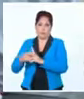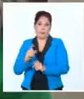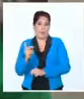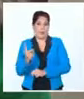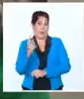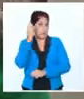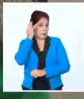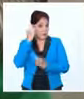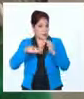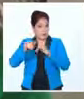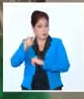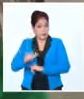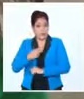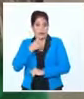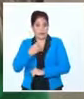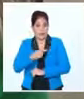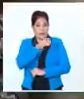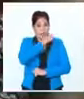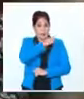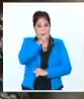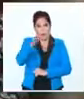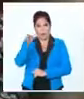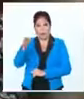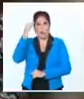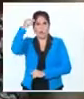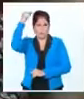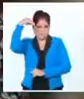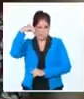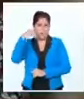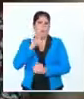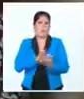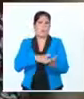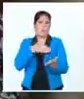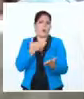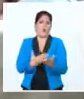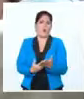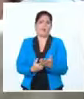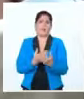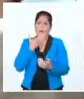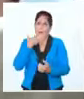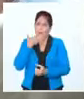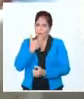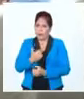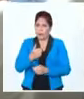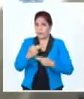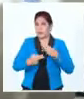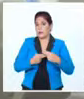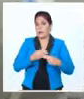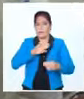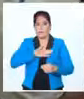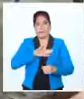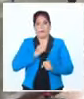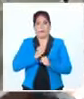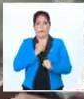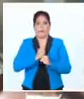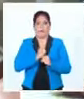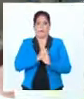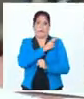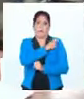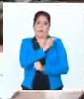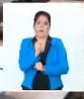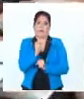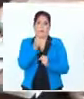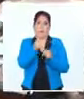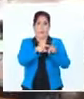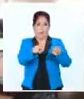expresó que durante el recorrido se pudo identificar un grupo de propuestas muy concretas realizadas por los propios trabajadores de la educación que,